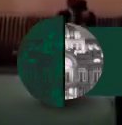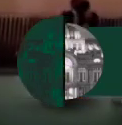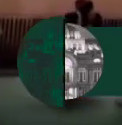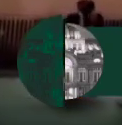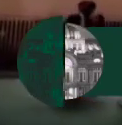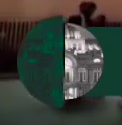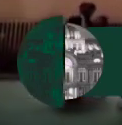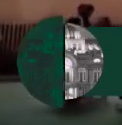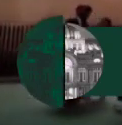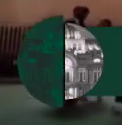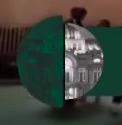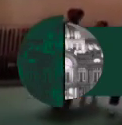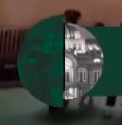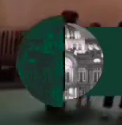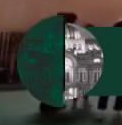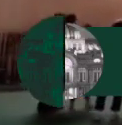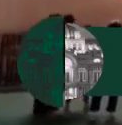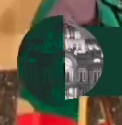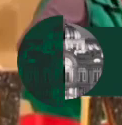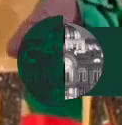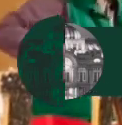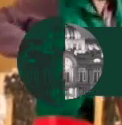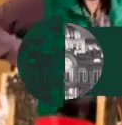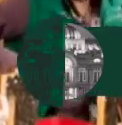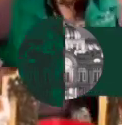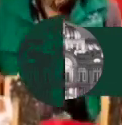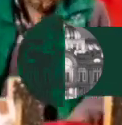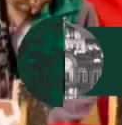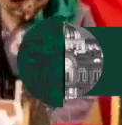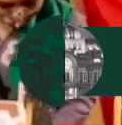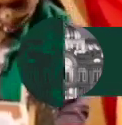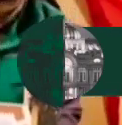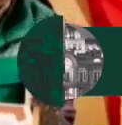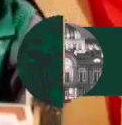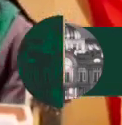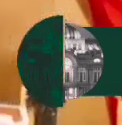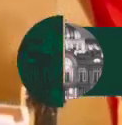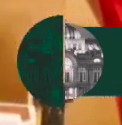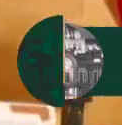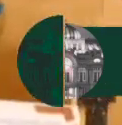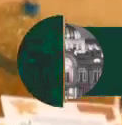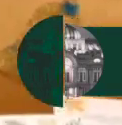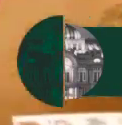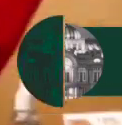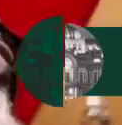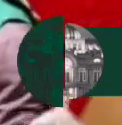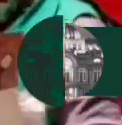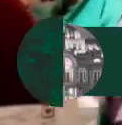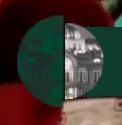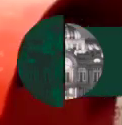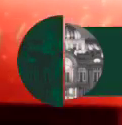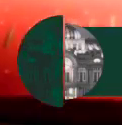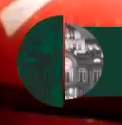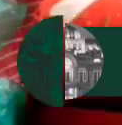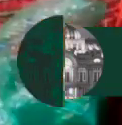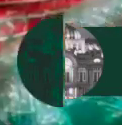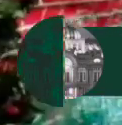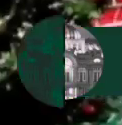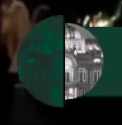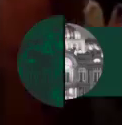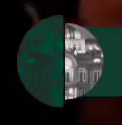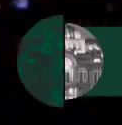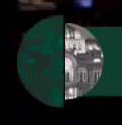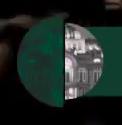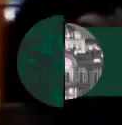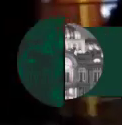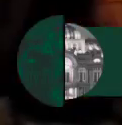espectáculos musicales, juegos de destreza, pastorelas y actividades gratuitas para toda la familia. Entre ellas, un tobogán gigante, un bosque nevado